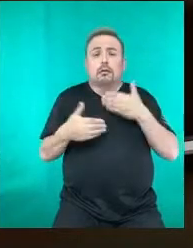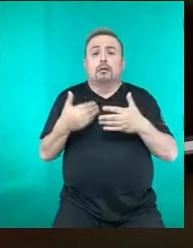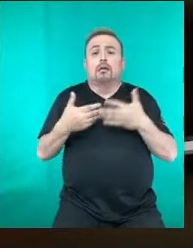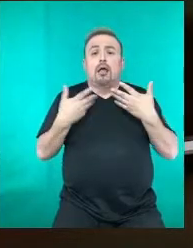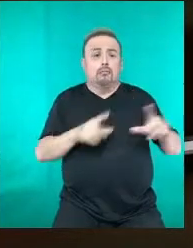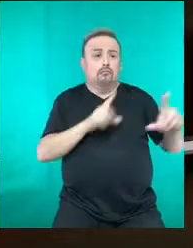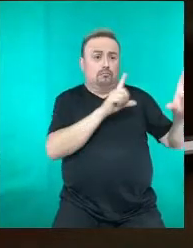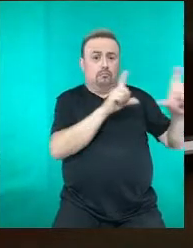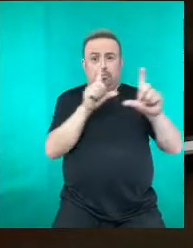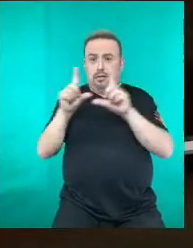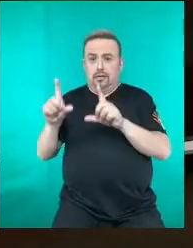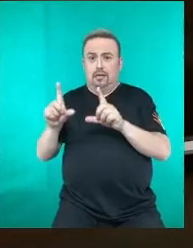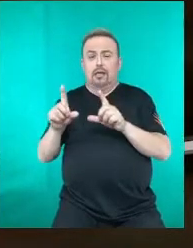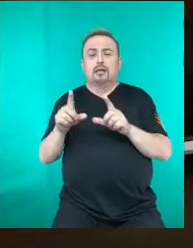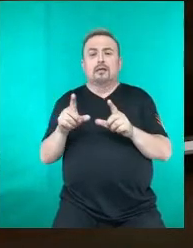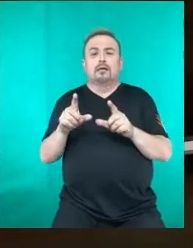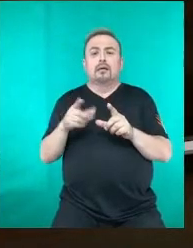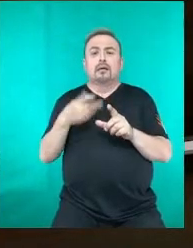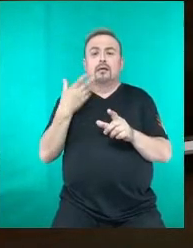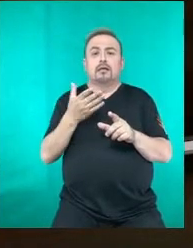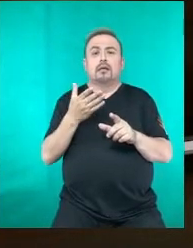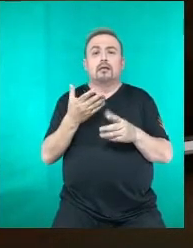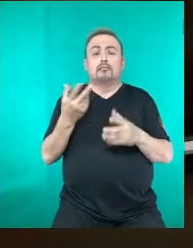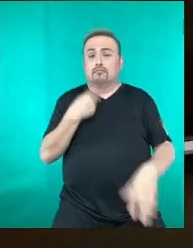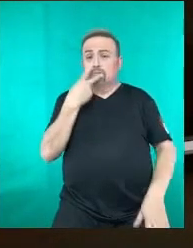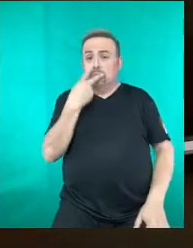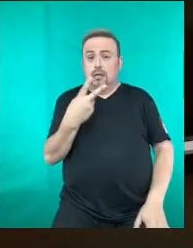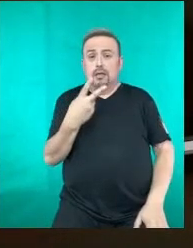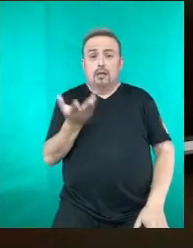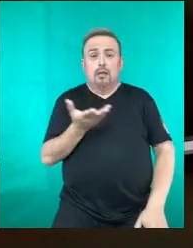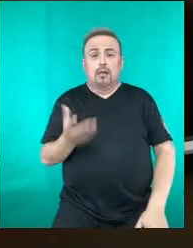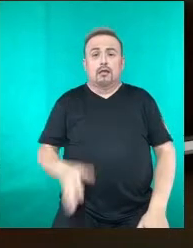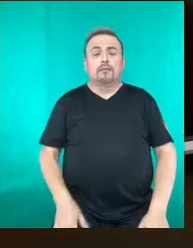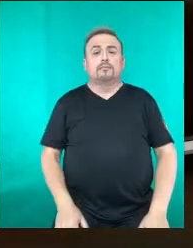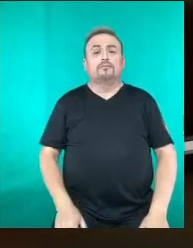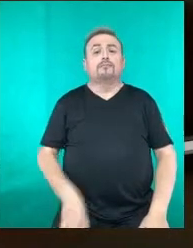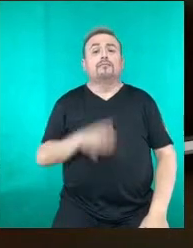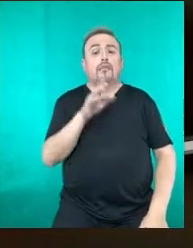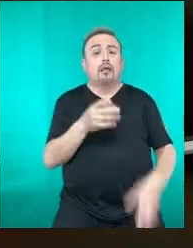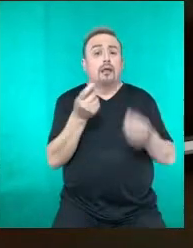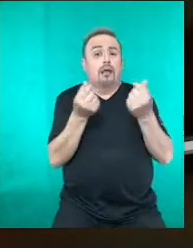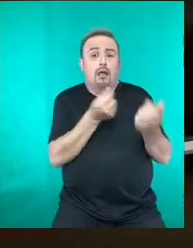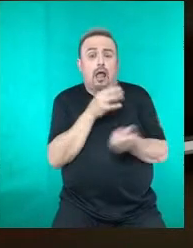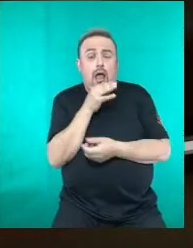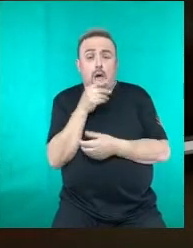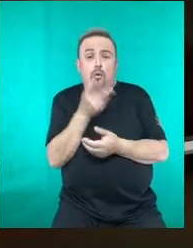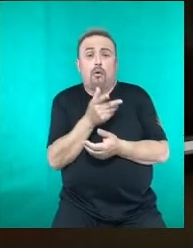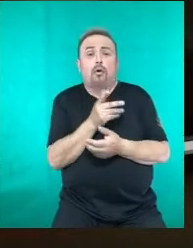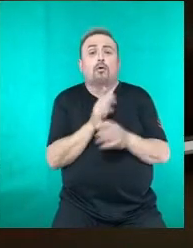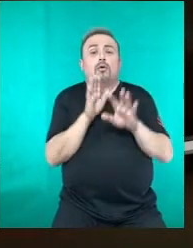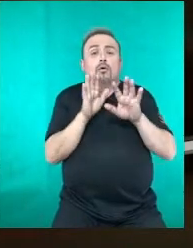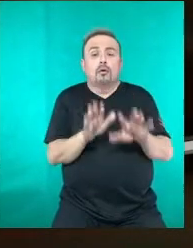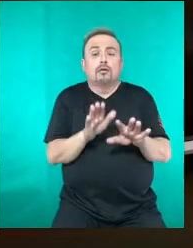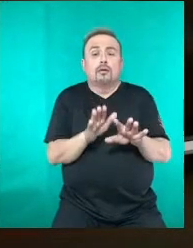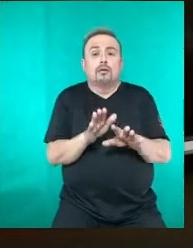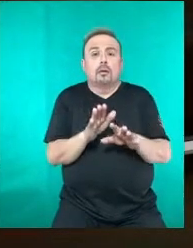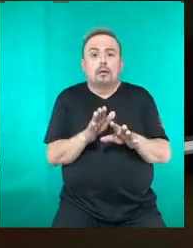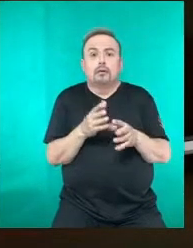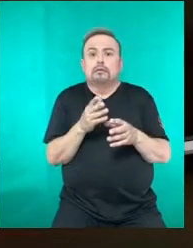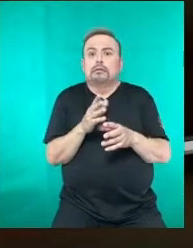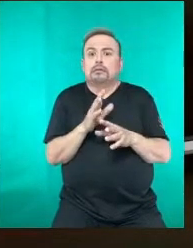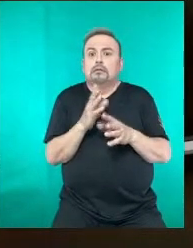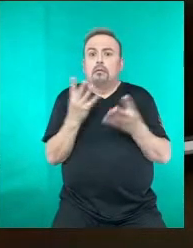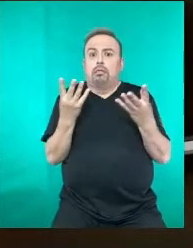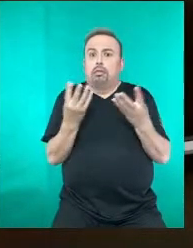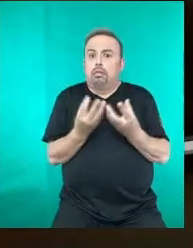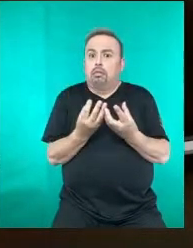serie de aspectos, pero en general el costo del agua es el costo de quedarnos sin agua, ¿ya? Y la